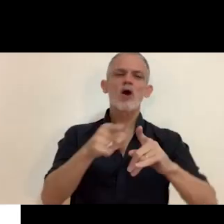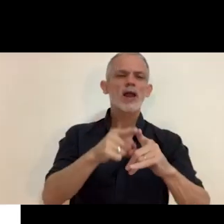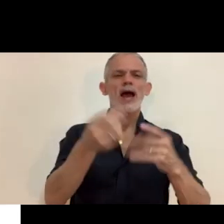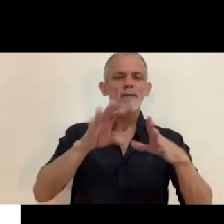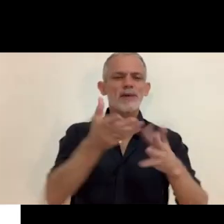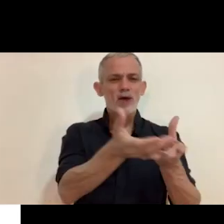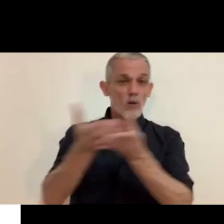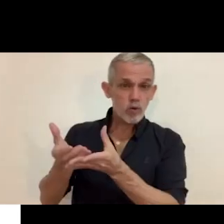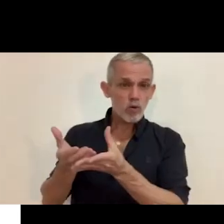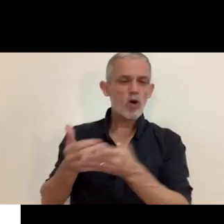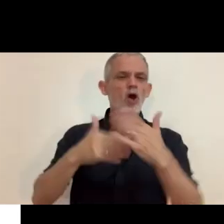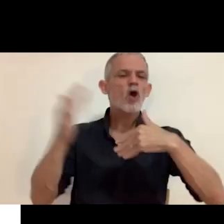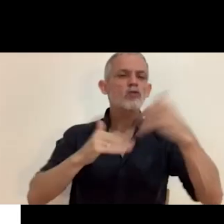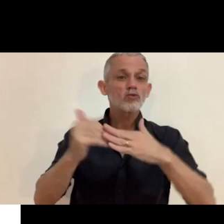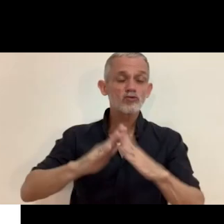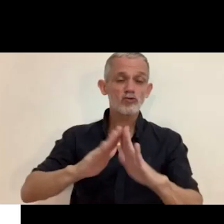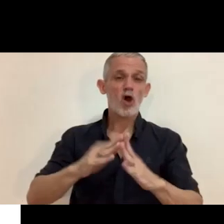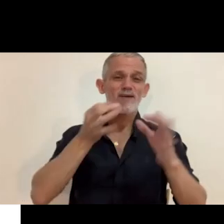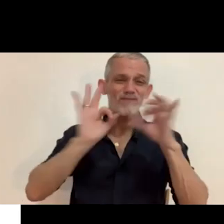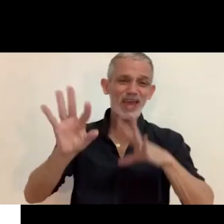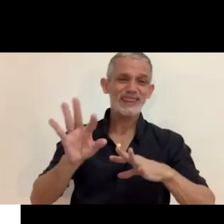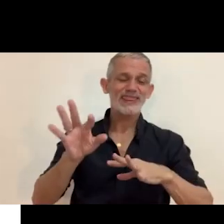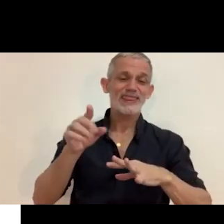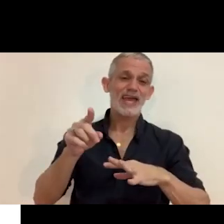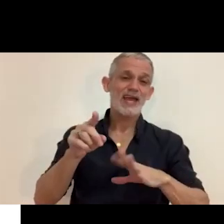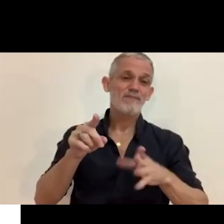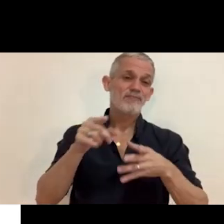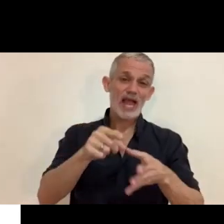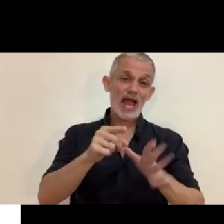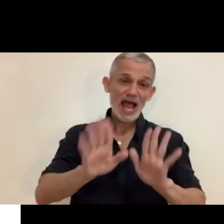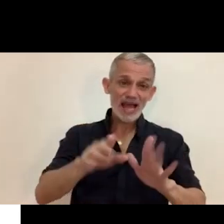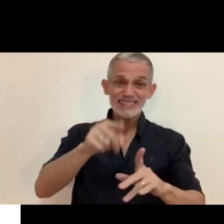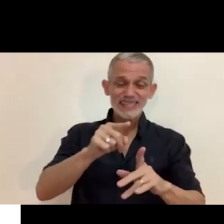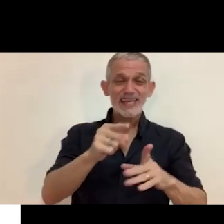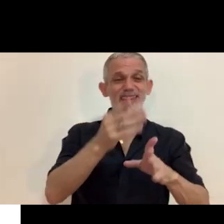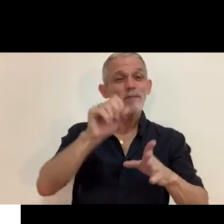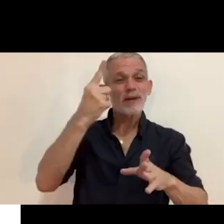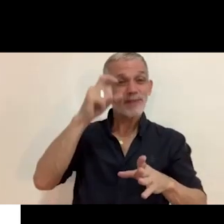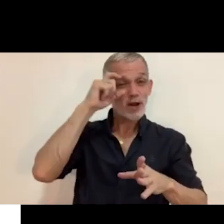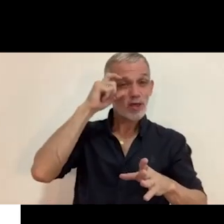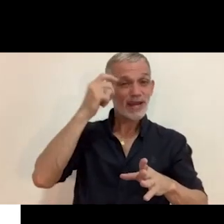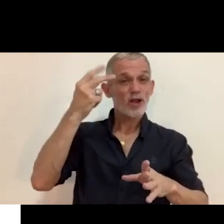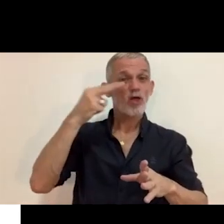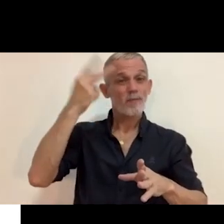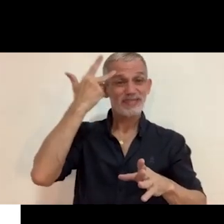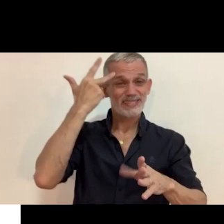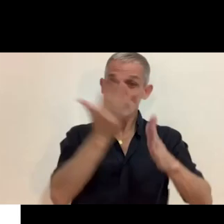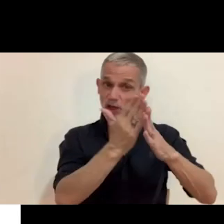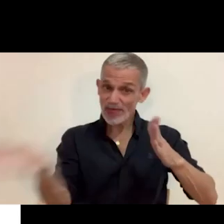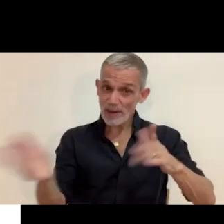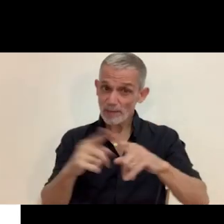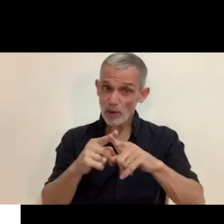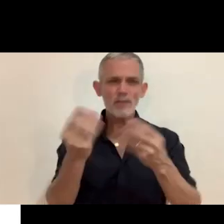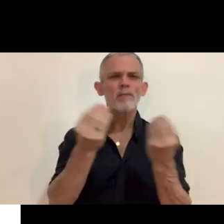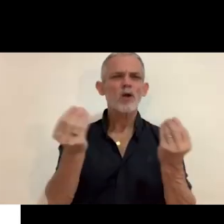enajenada, toda construcción, todo inmueble enajenado luego del 1 de enero de 2018, porque ingresó